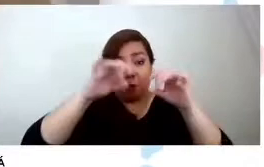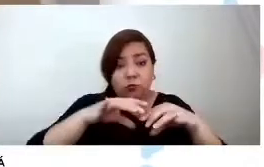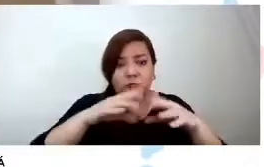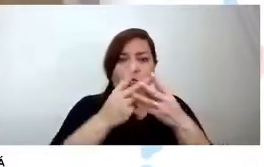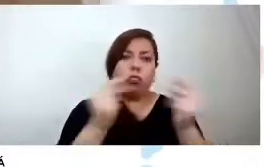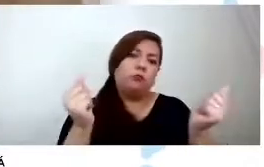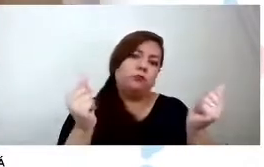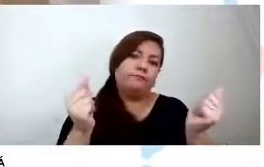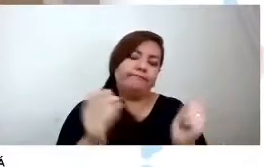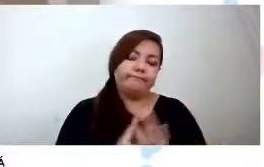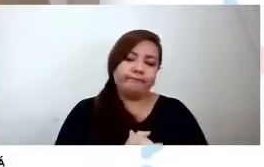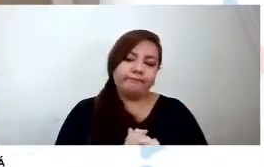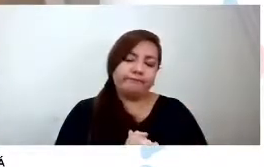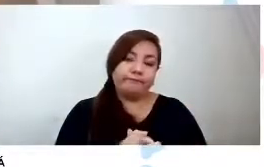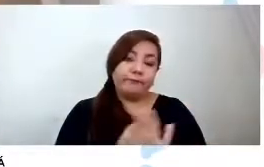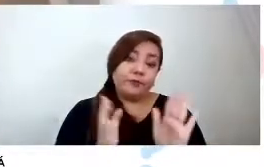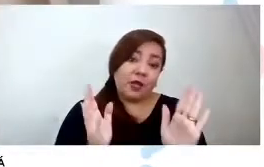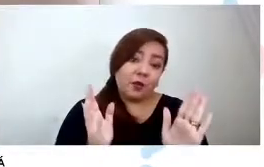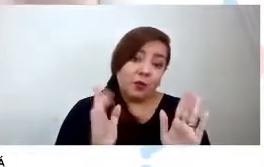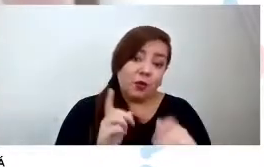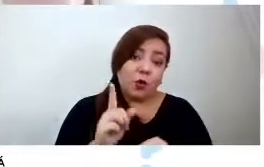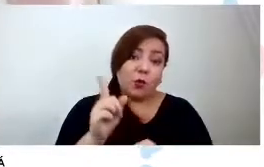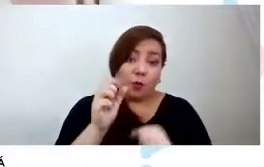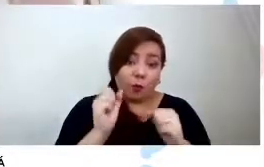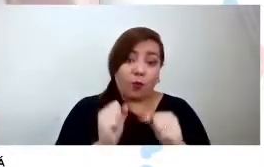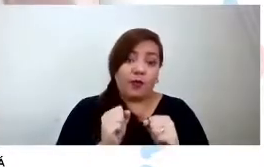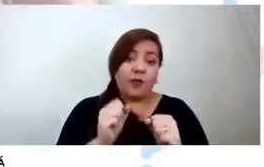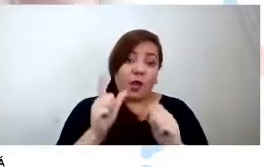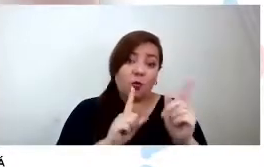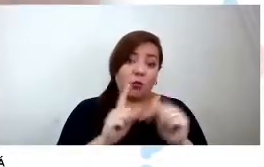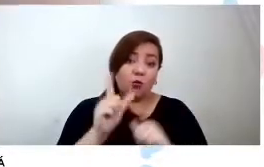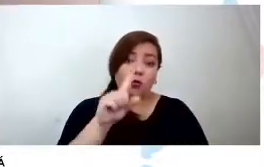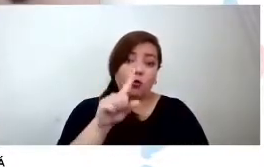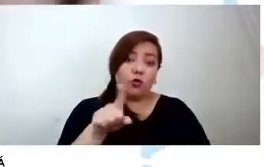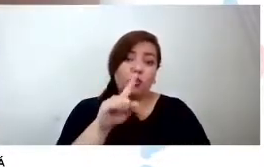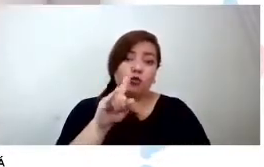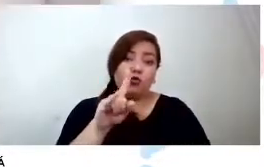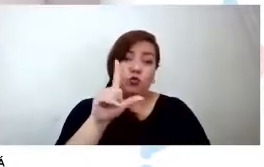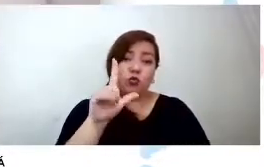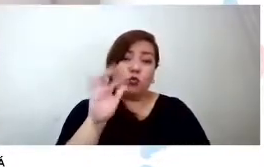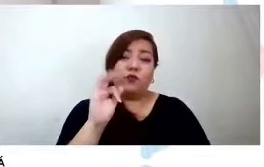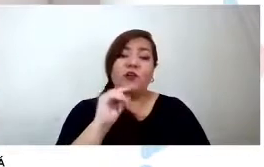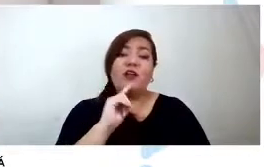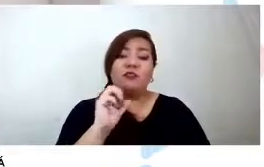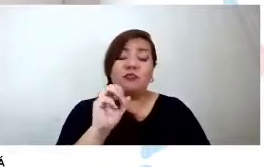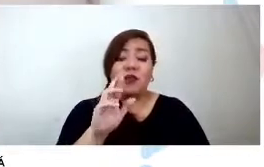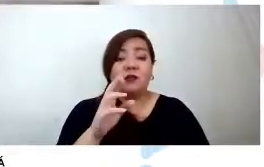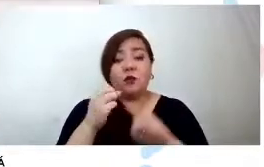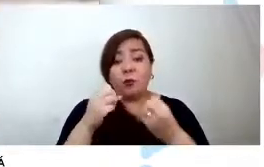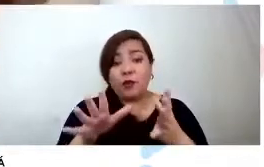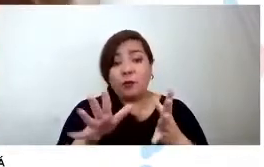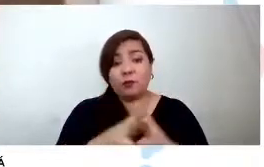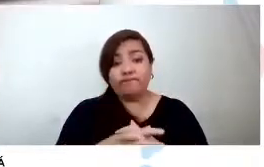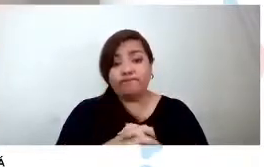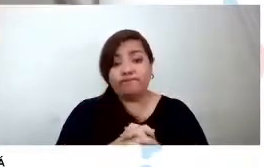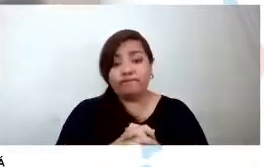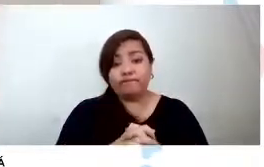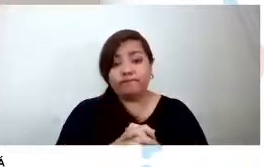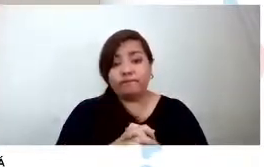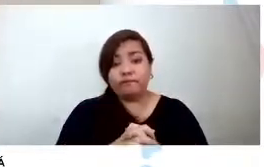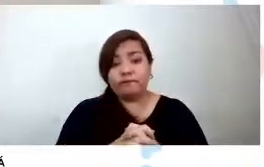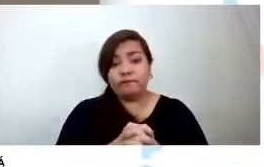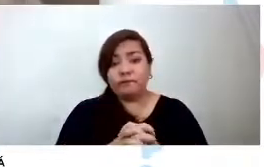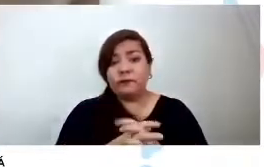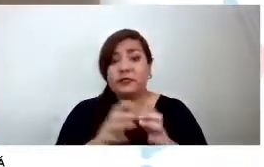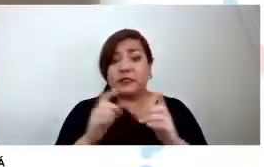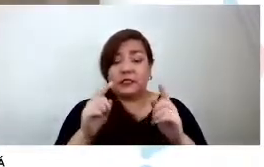que, por ejemplo, se pueden sulfatar y perdemos el fósil. En este caso, por ejemplo, me gustaría que la luz